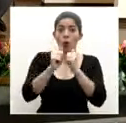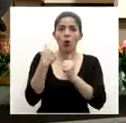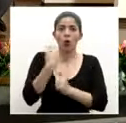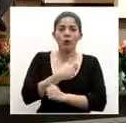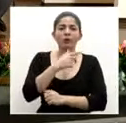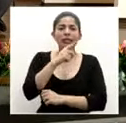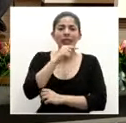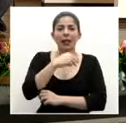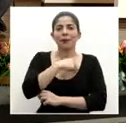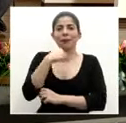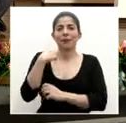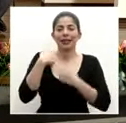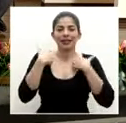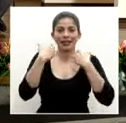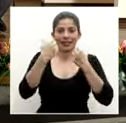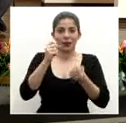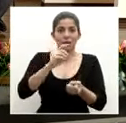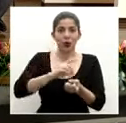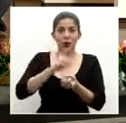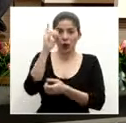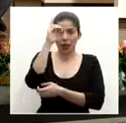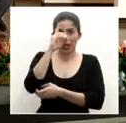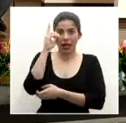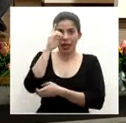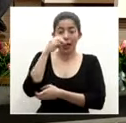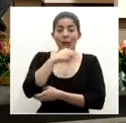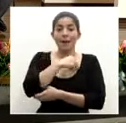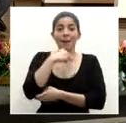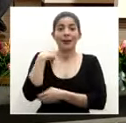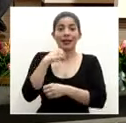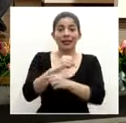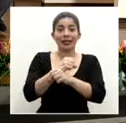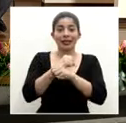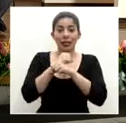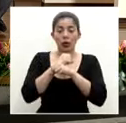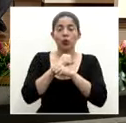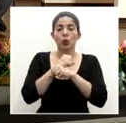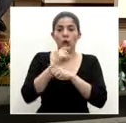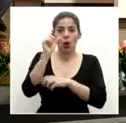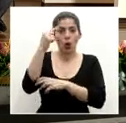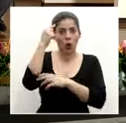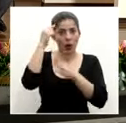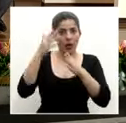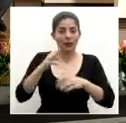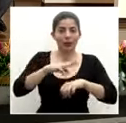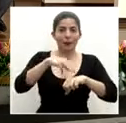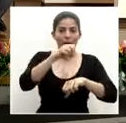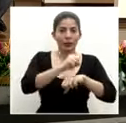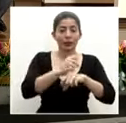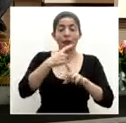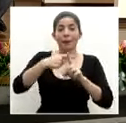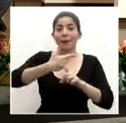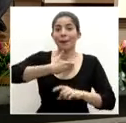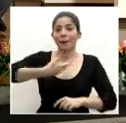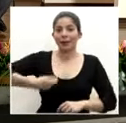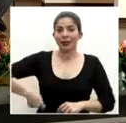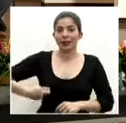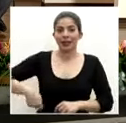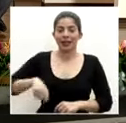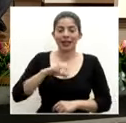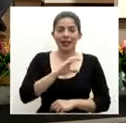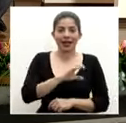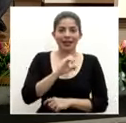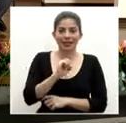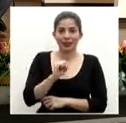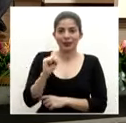Salud, el doctor Daniel Salas, el ministro de Seguridad y Gobernación, el señor Michael Soto, y el presidente ejecutivo de la Caja Costarricense de